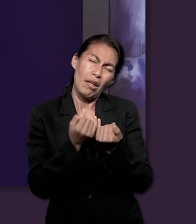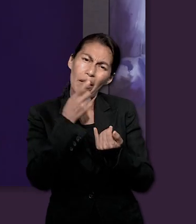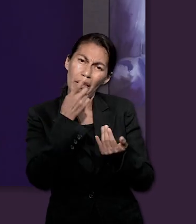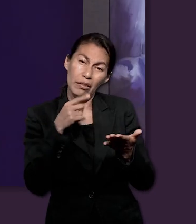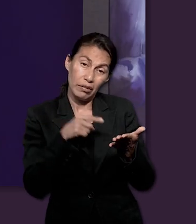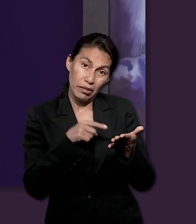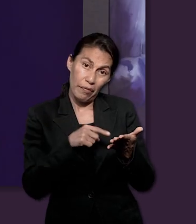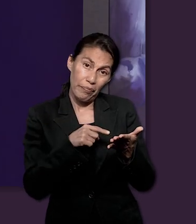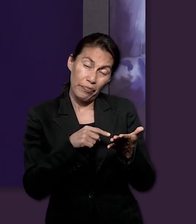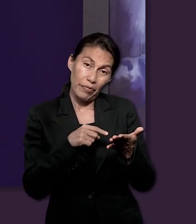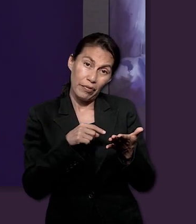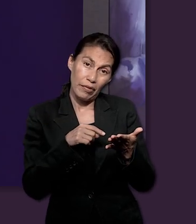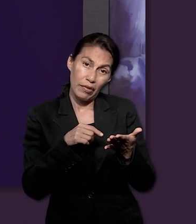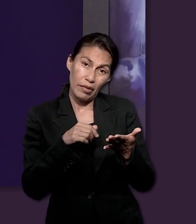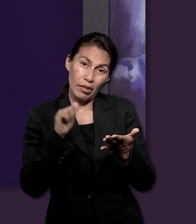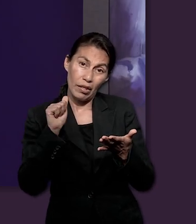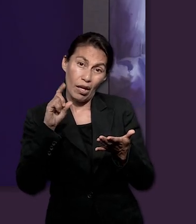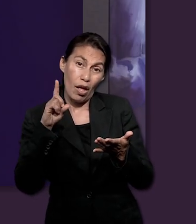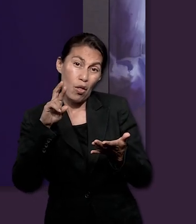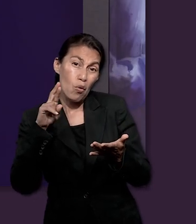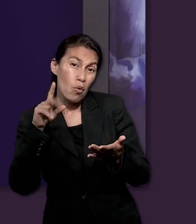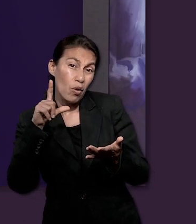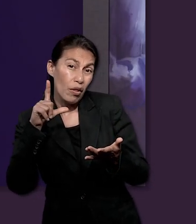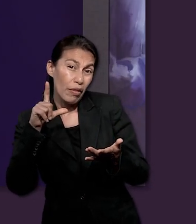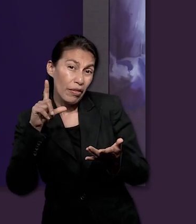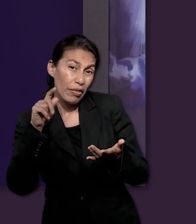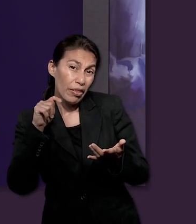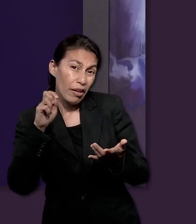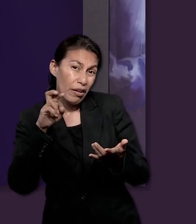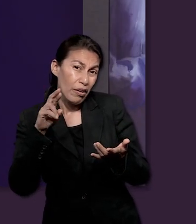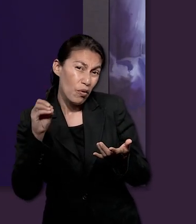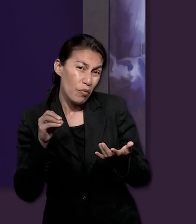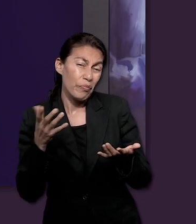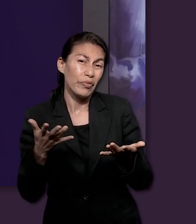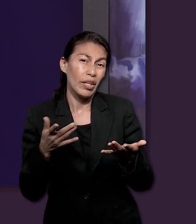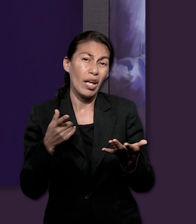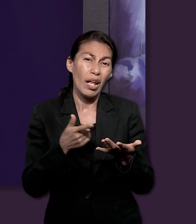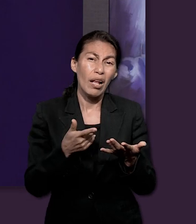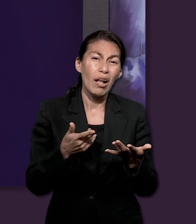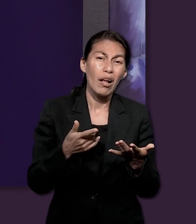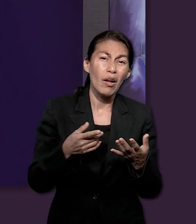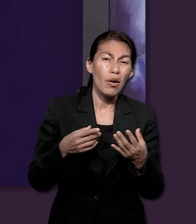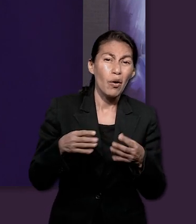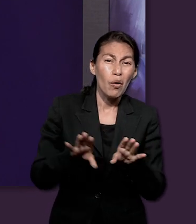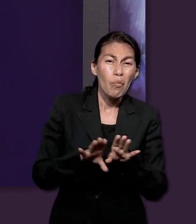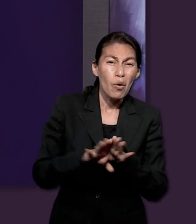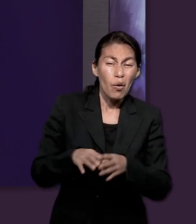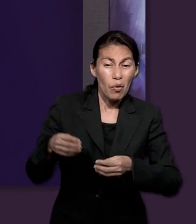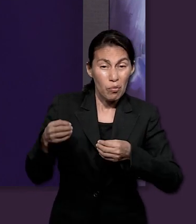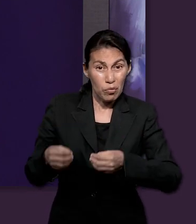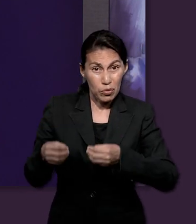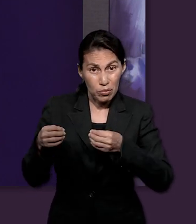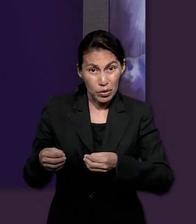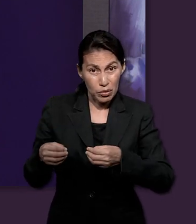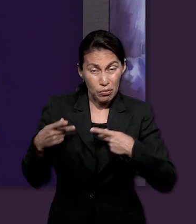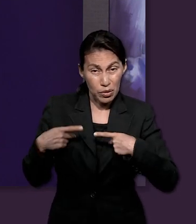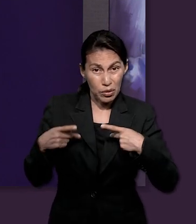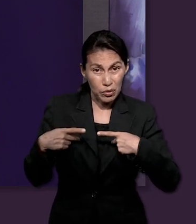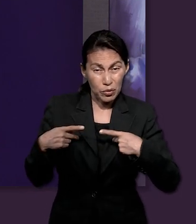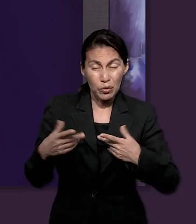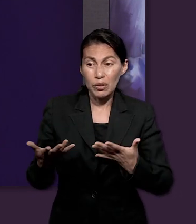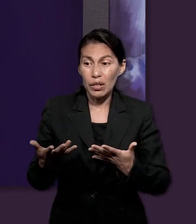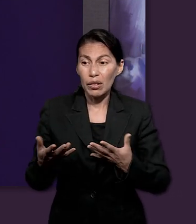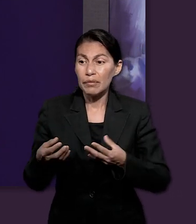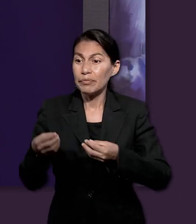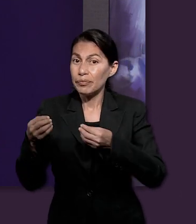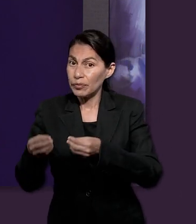hablando también del adulterio, ¿no? Pero finalmente el principio es el compromiso, ¿no? El compromiso que